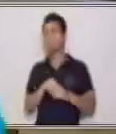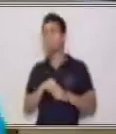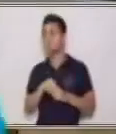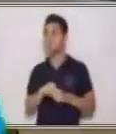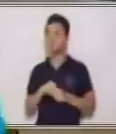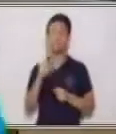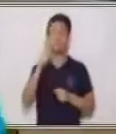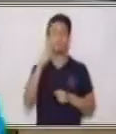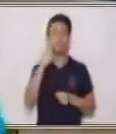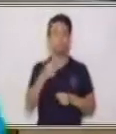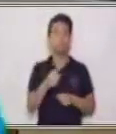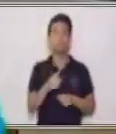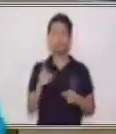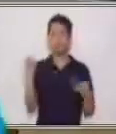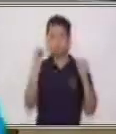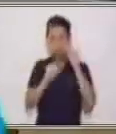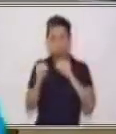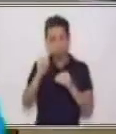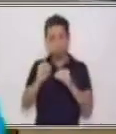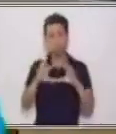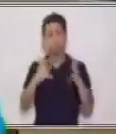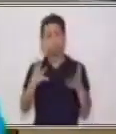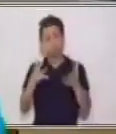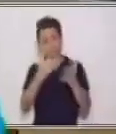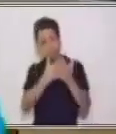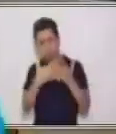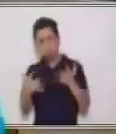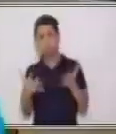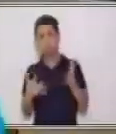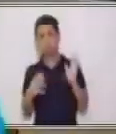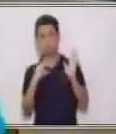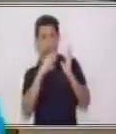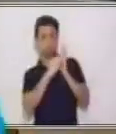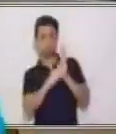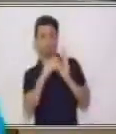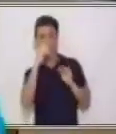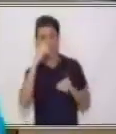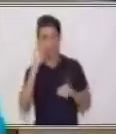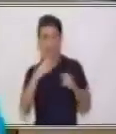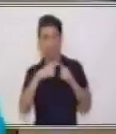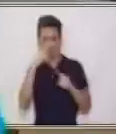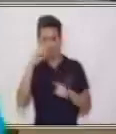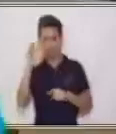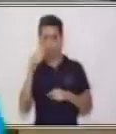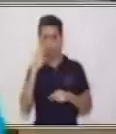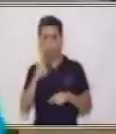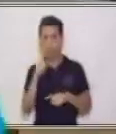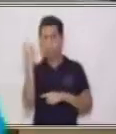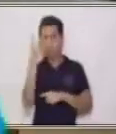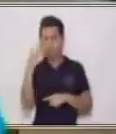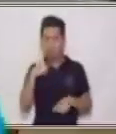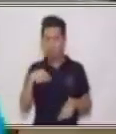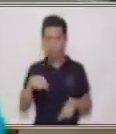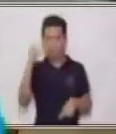rellenar directamente el texto, pero que sí le terminan de dar esa importancia, esos enlaces, por decirlo así.